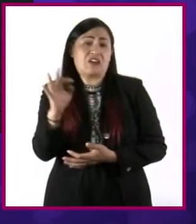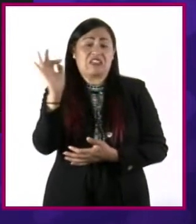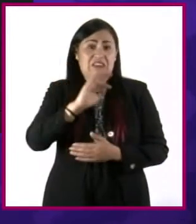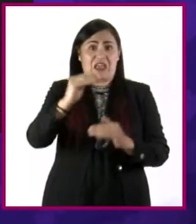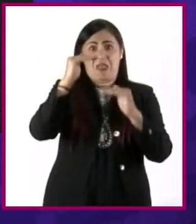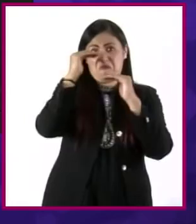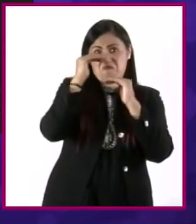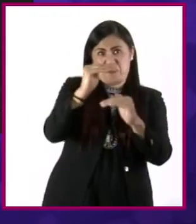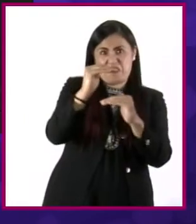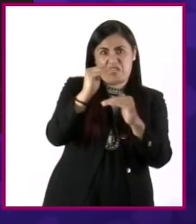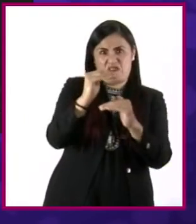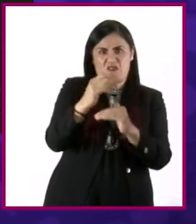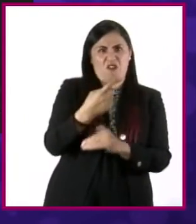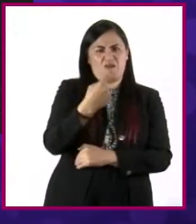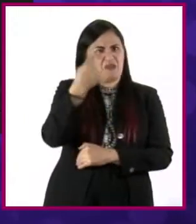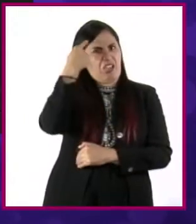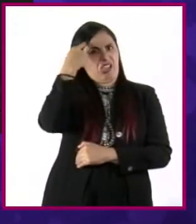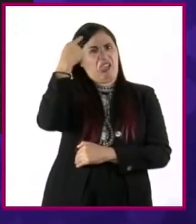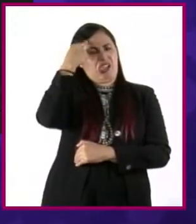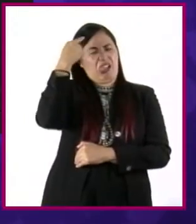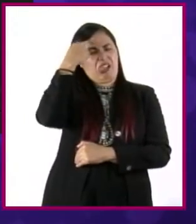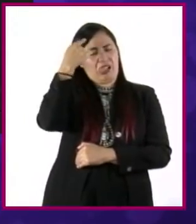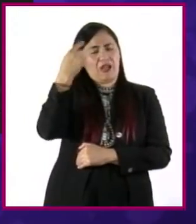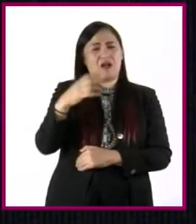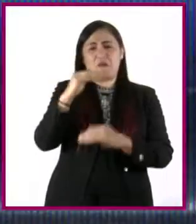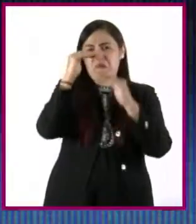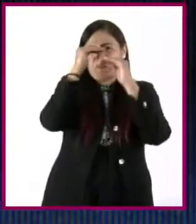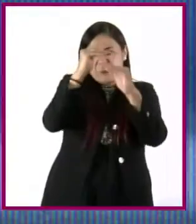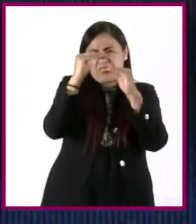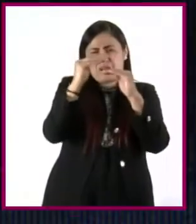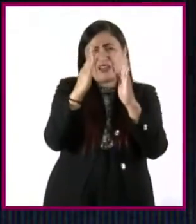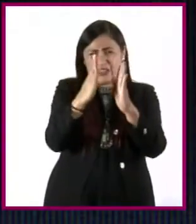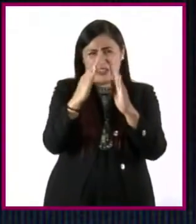tan rígidos, tan cuadrados, tan acotados.